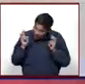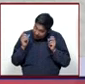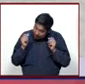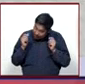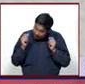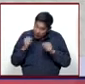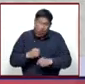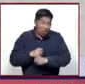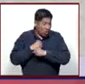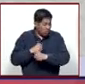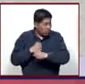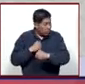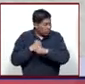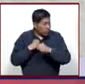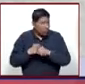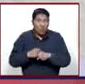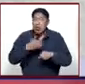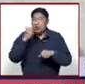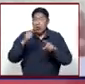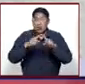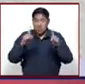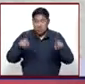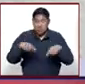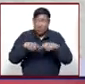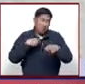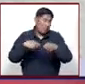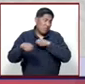haría campaña para romper las papeletas, porque son